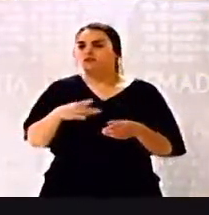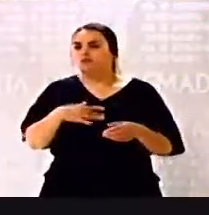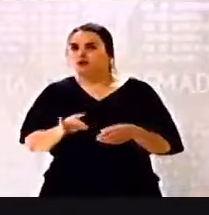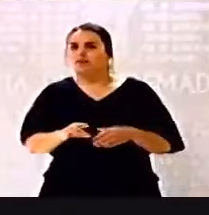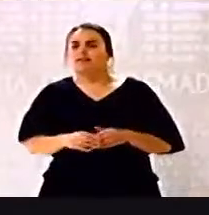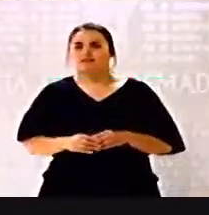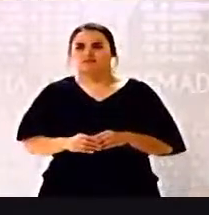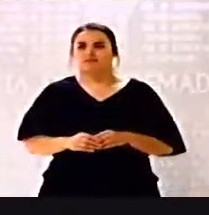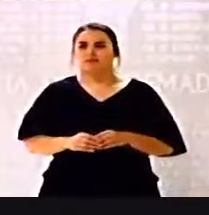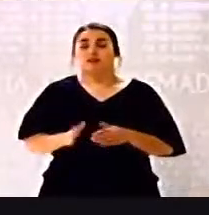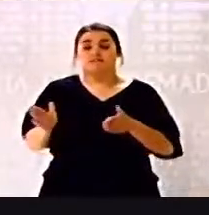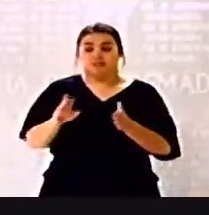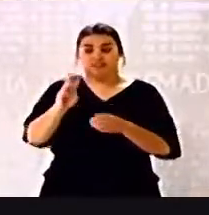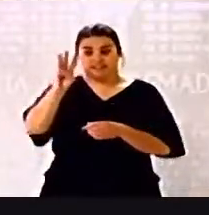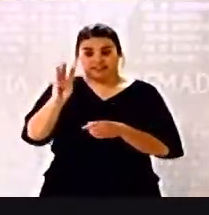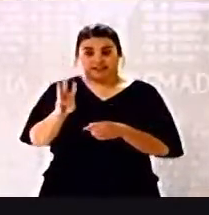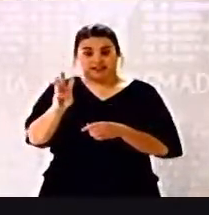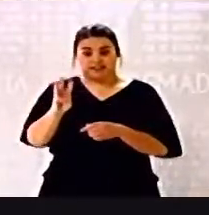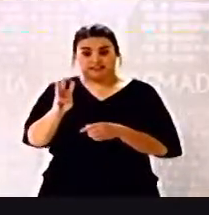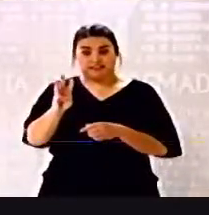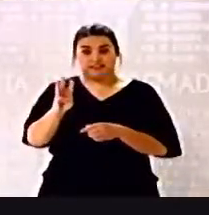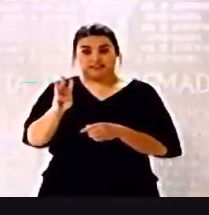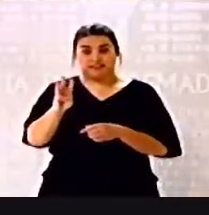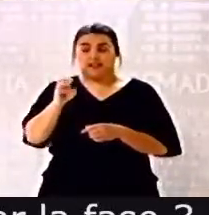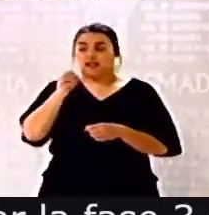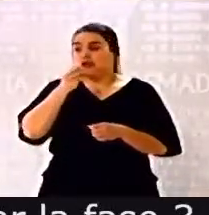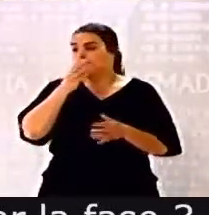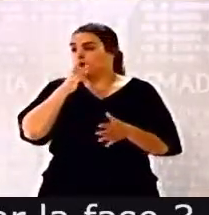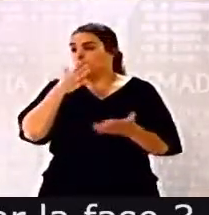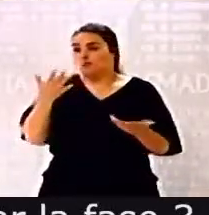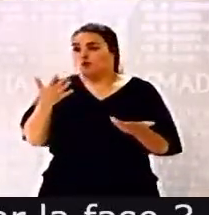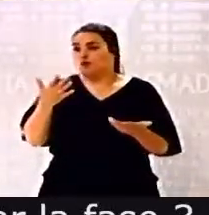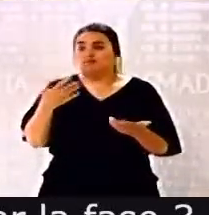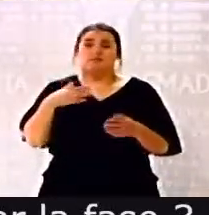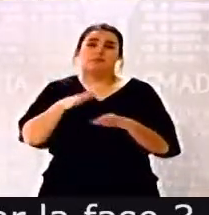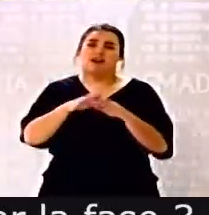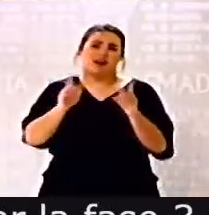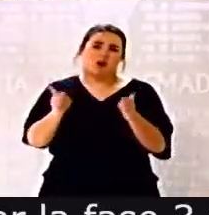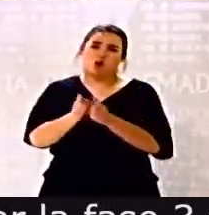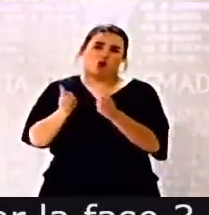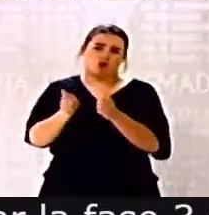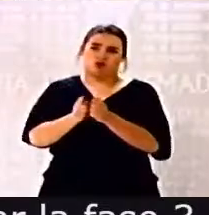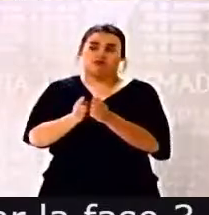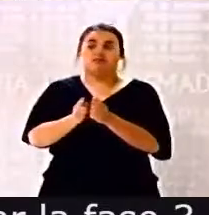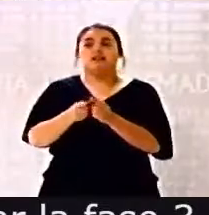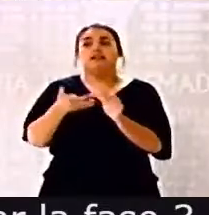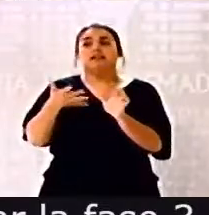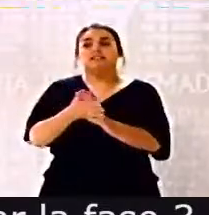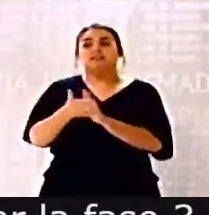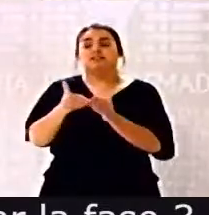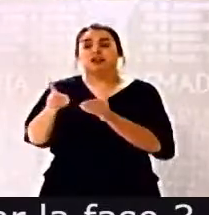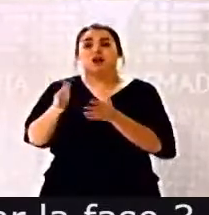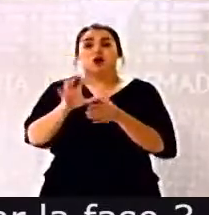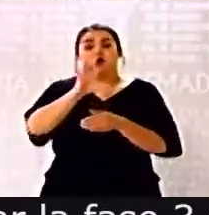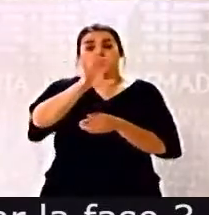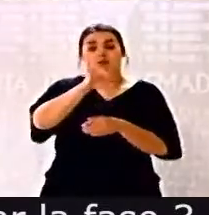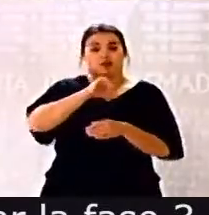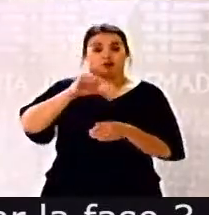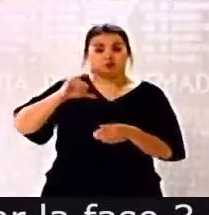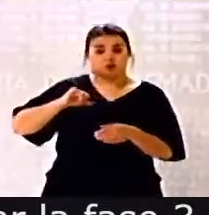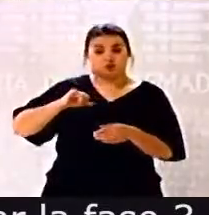fase 3 que, por ser muy breve en lo que va a suponer con respecto a la comunidad